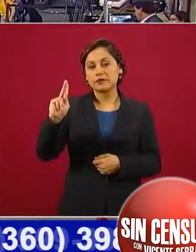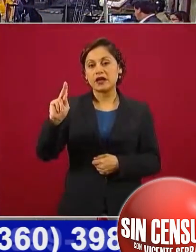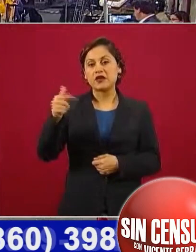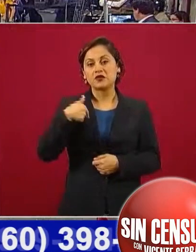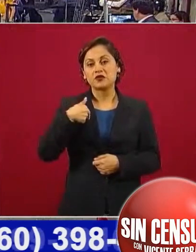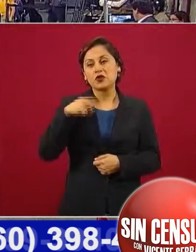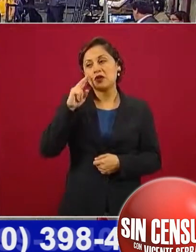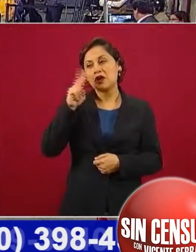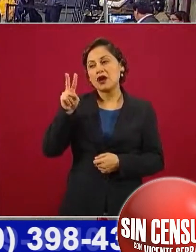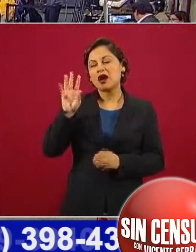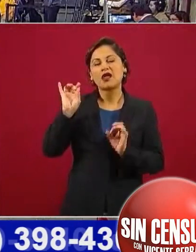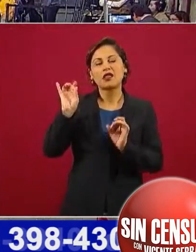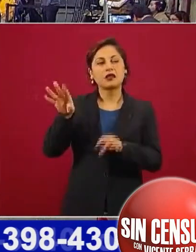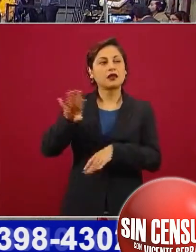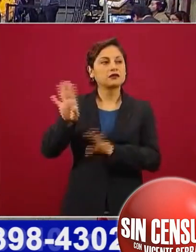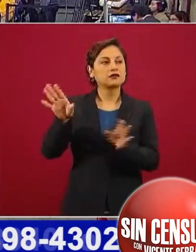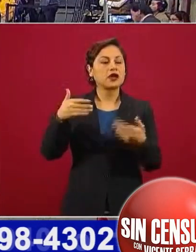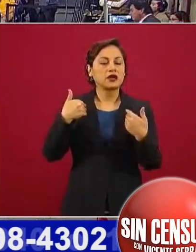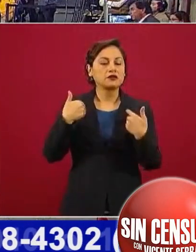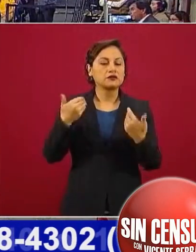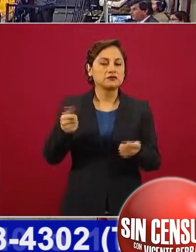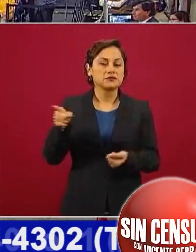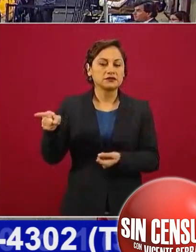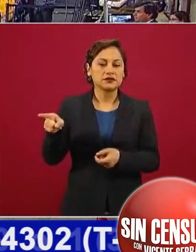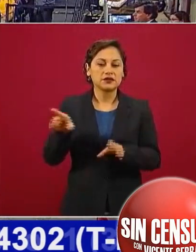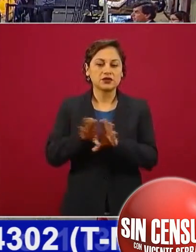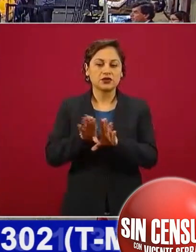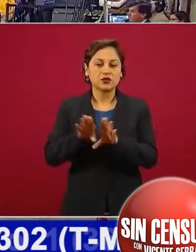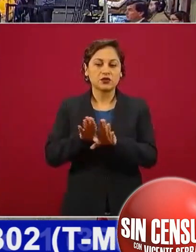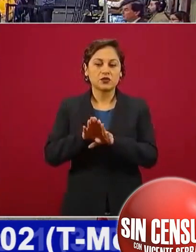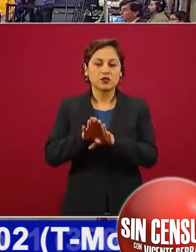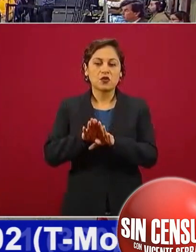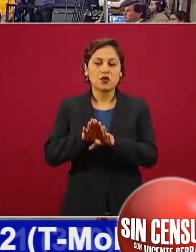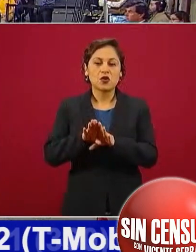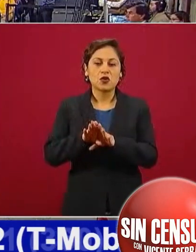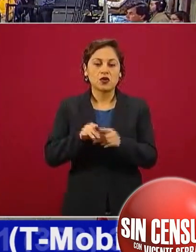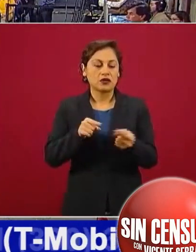cosas, es como las figuritas. Esta ya la tengo.